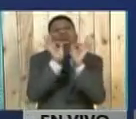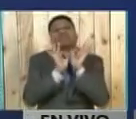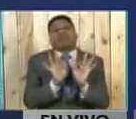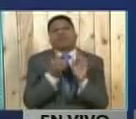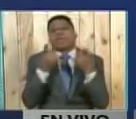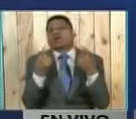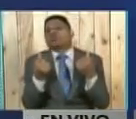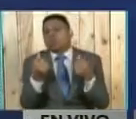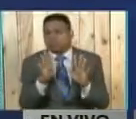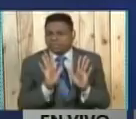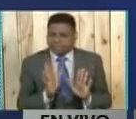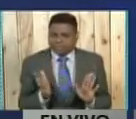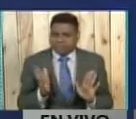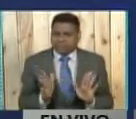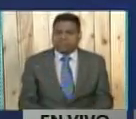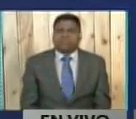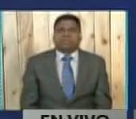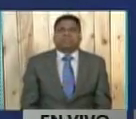porque